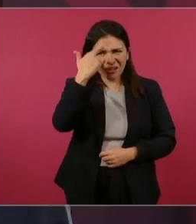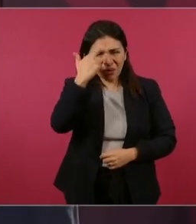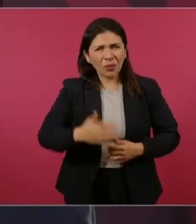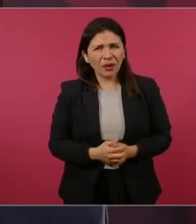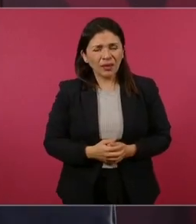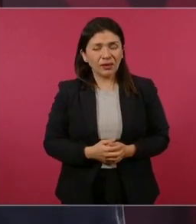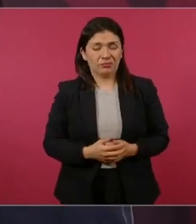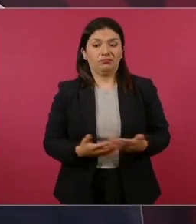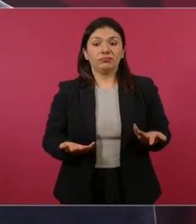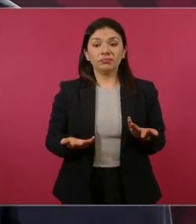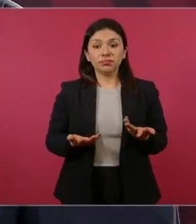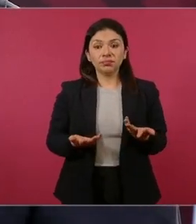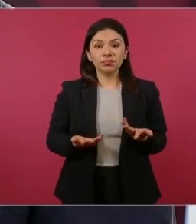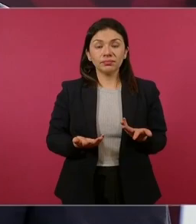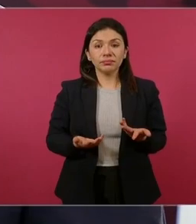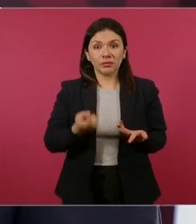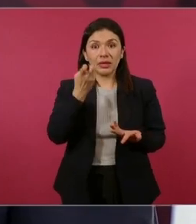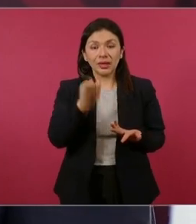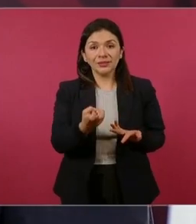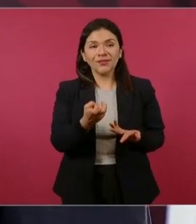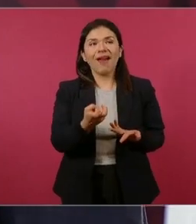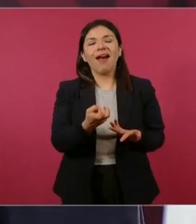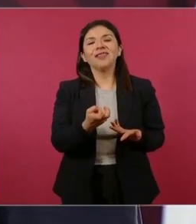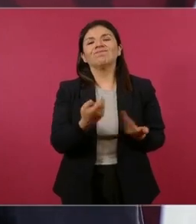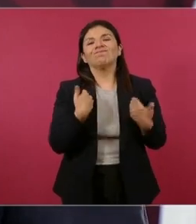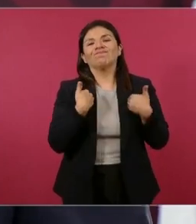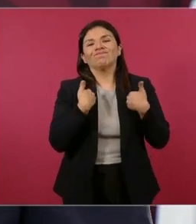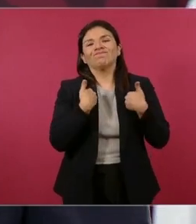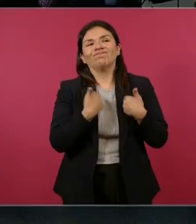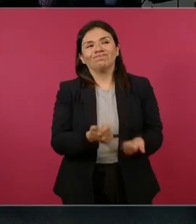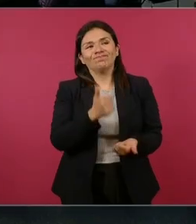Ya eso da una idea